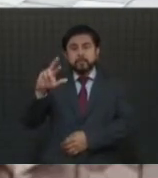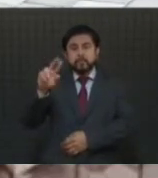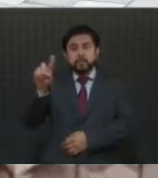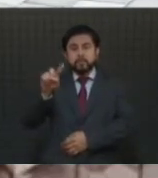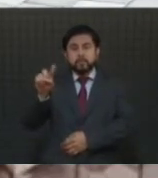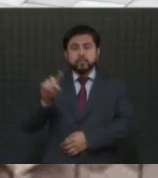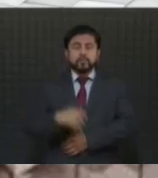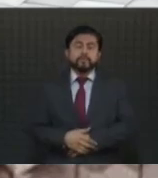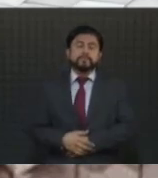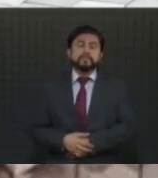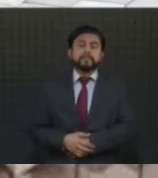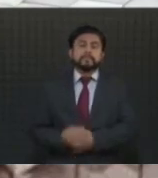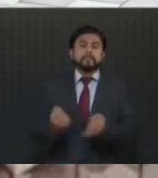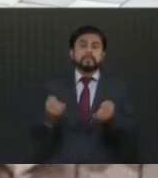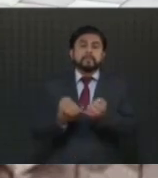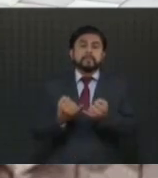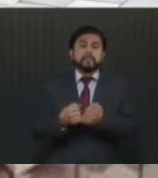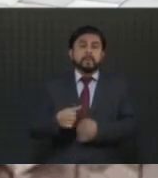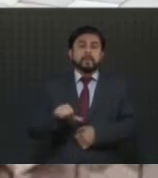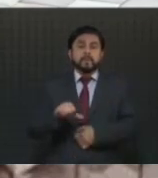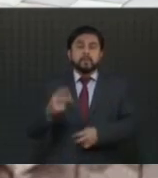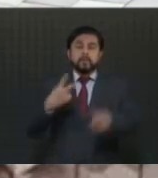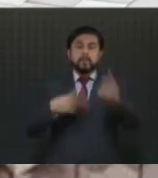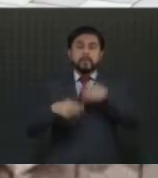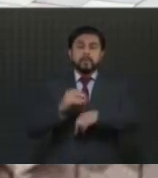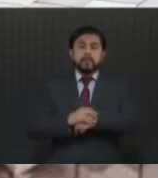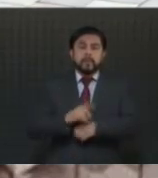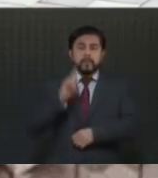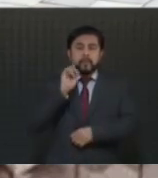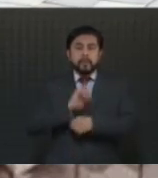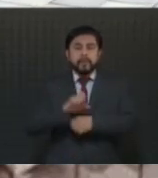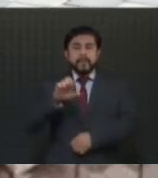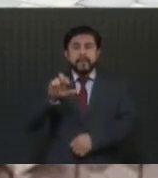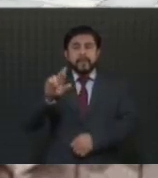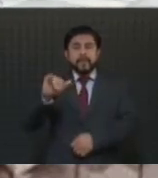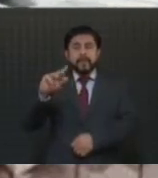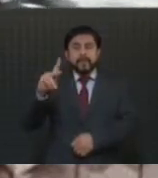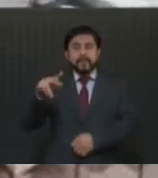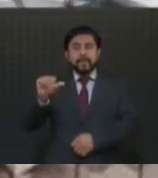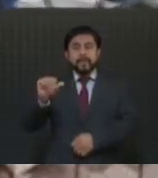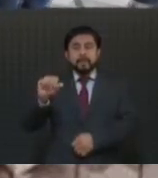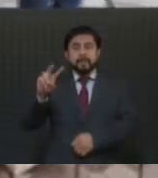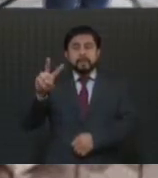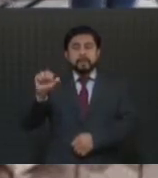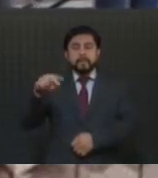También nos acompaña en esta tarde la diputada federal Erika Vanessa del Castillo Ibarra.